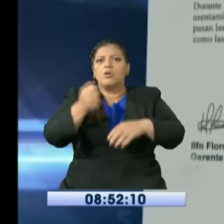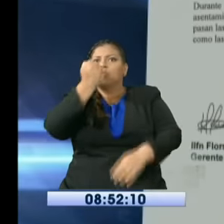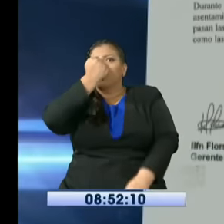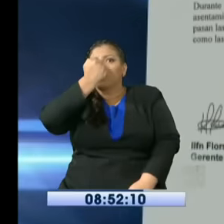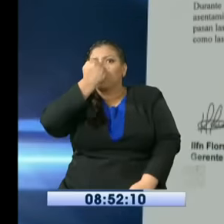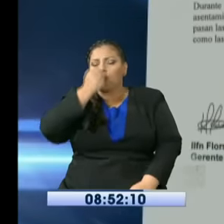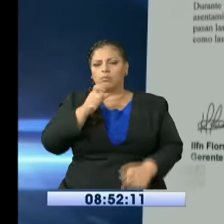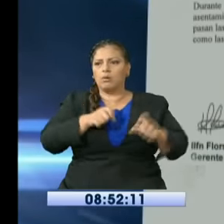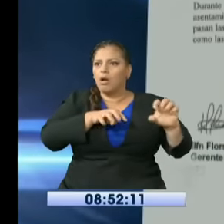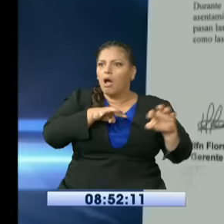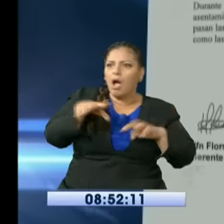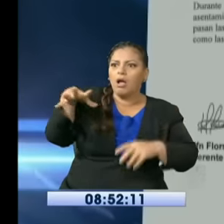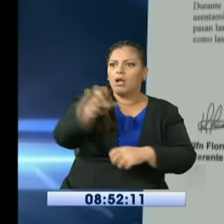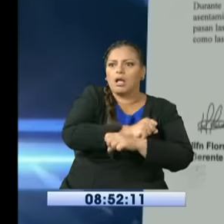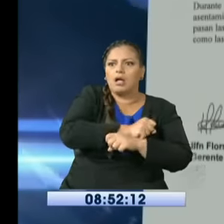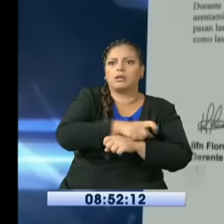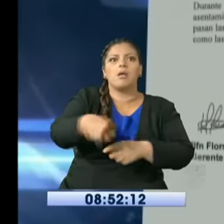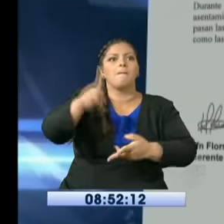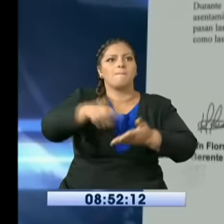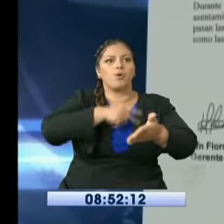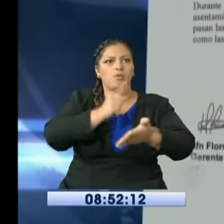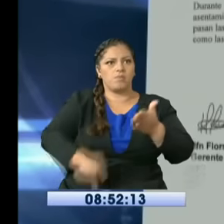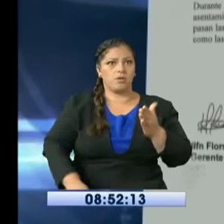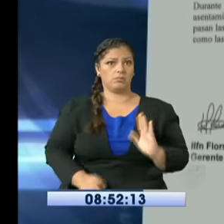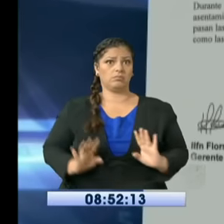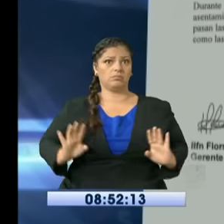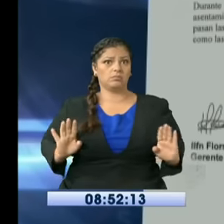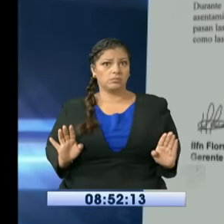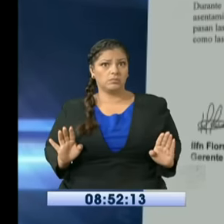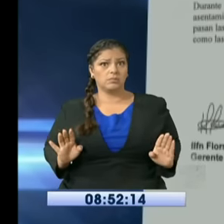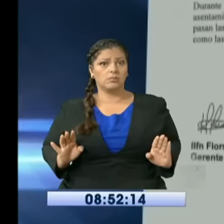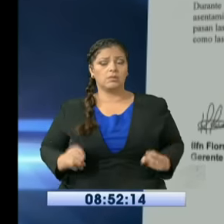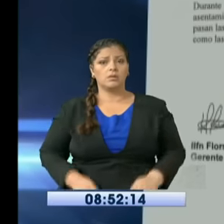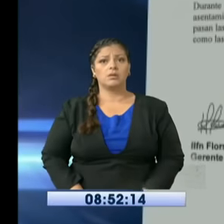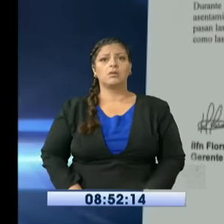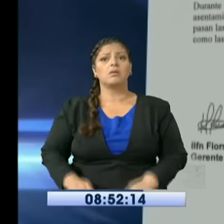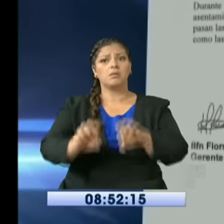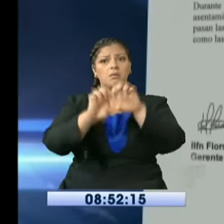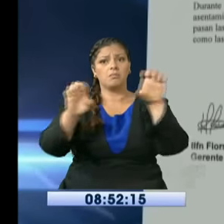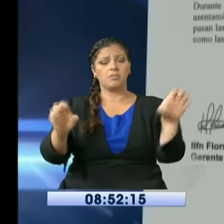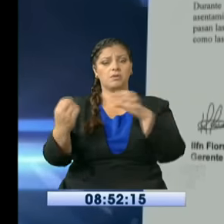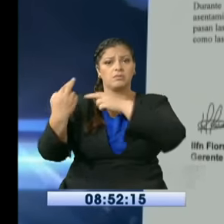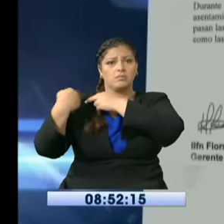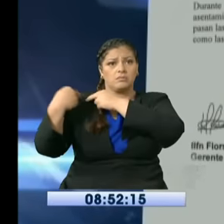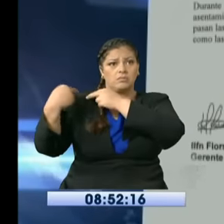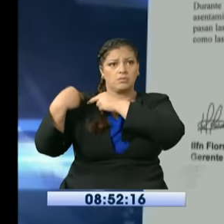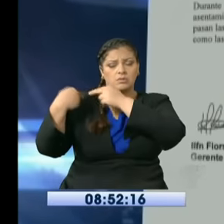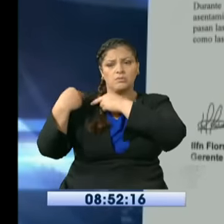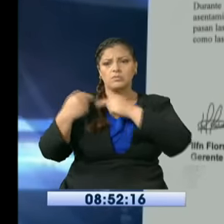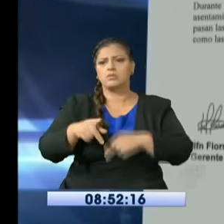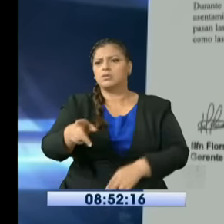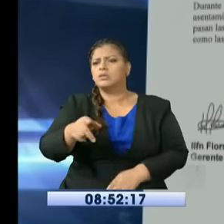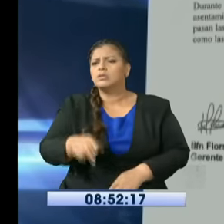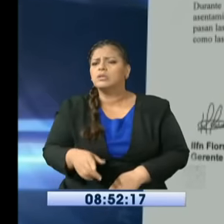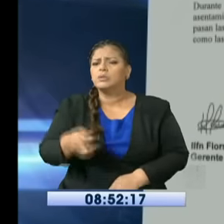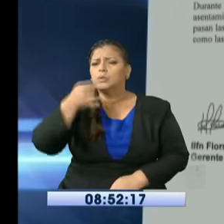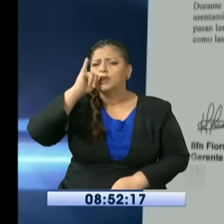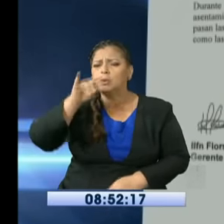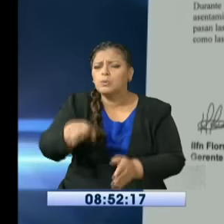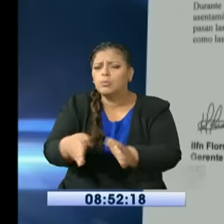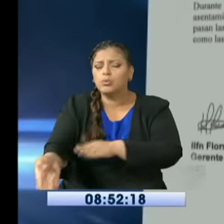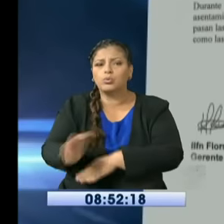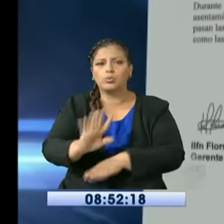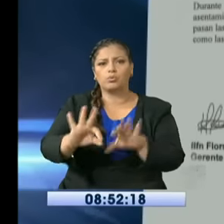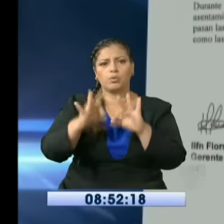Y añade que la empresa contratista encargada de la ejecución de la obra está tomando contacto con la familia del menor a fin de